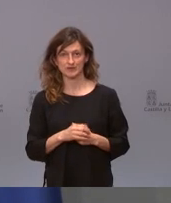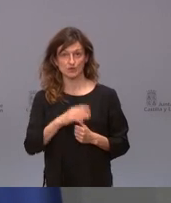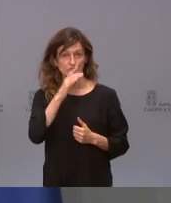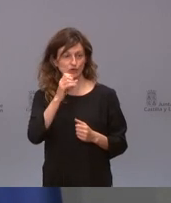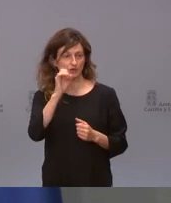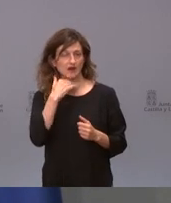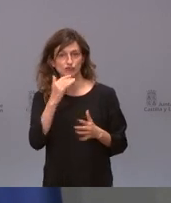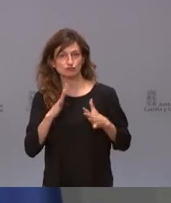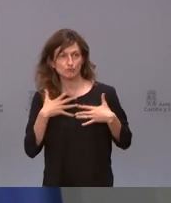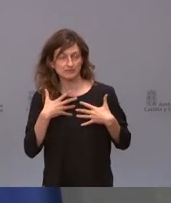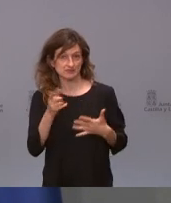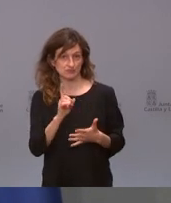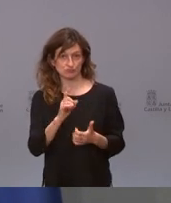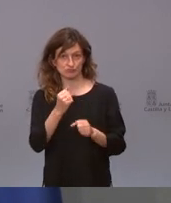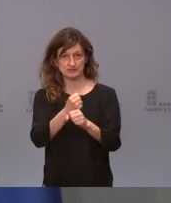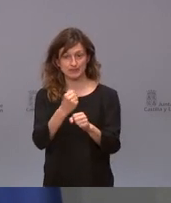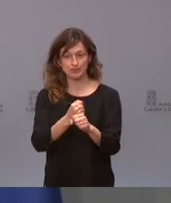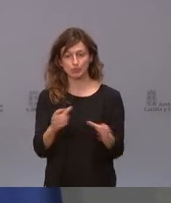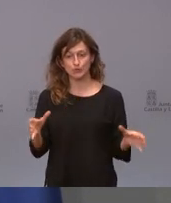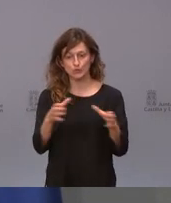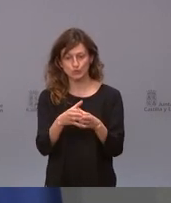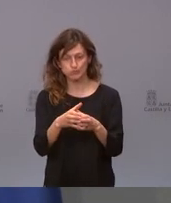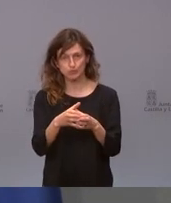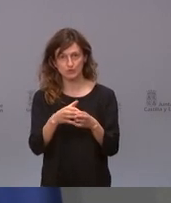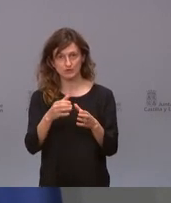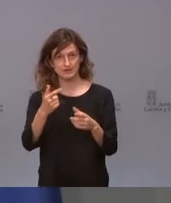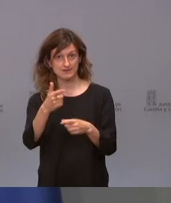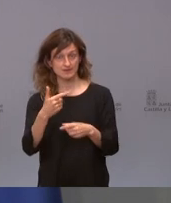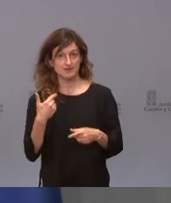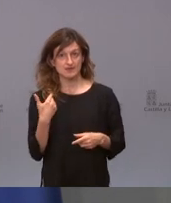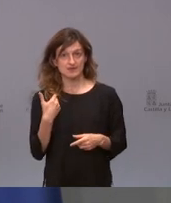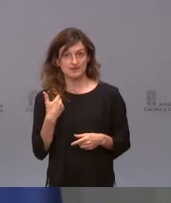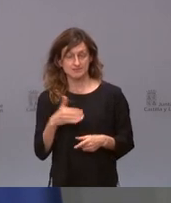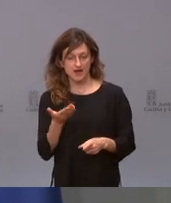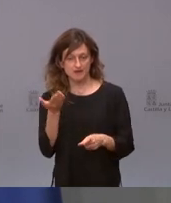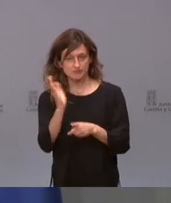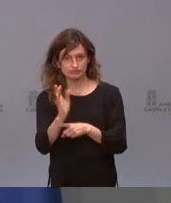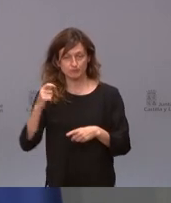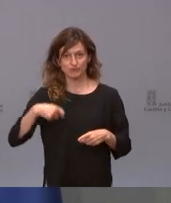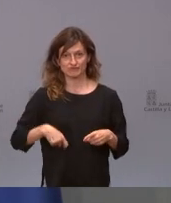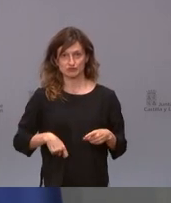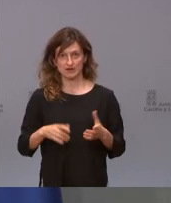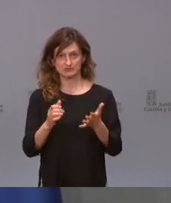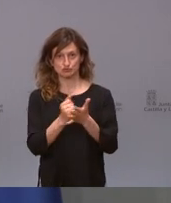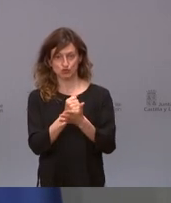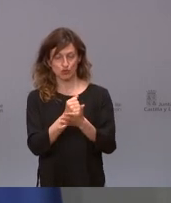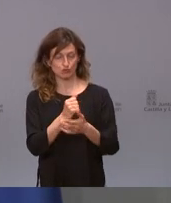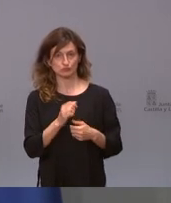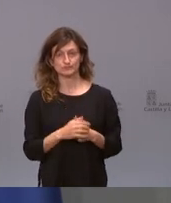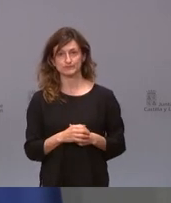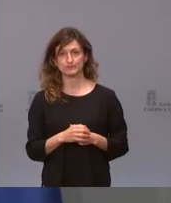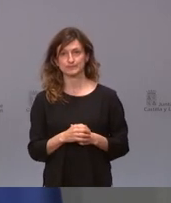sorpresa se está trabajando en un grupo en el que están representados todos los profesionales que tienen que